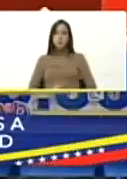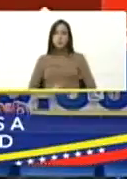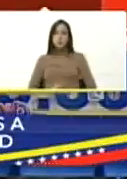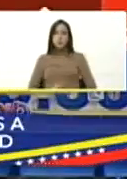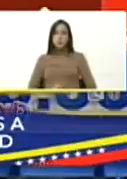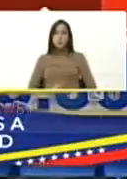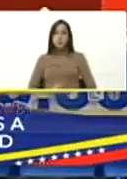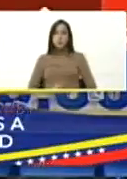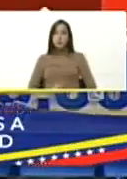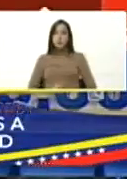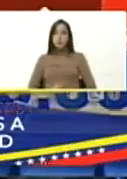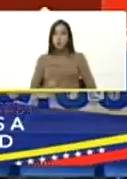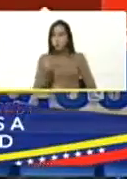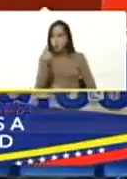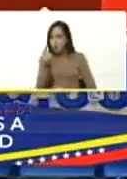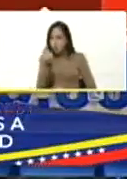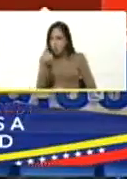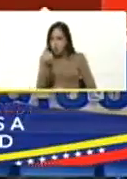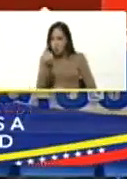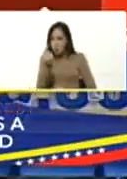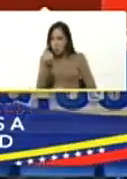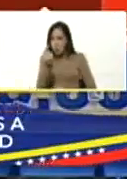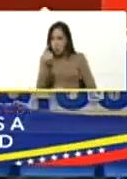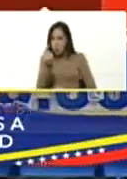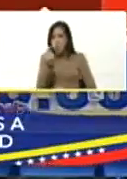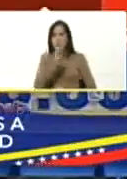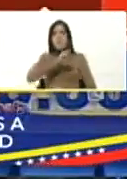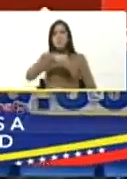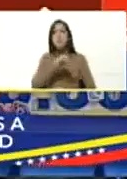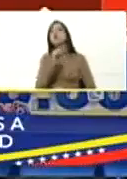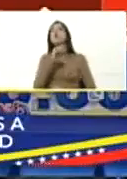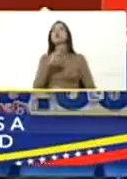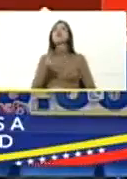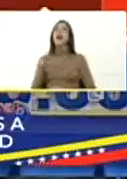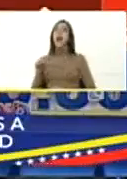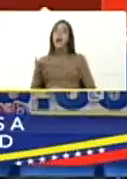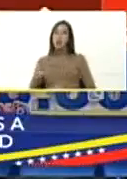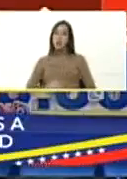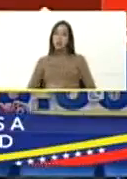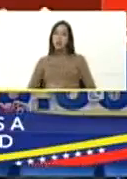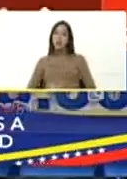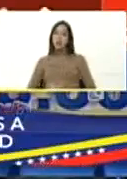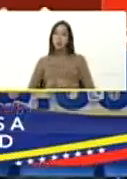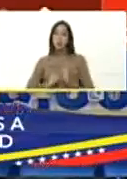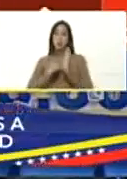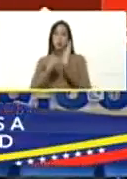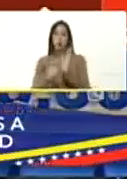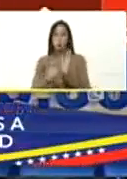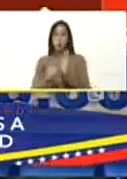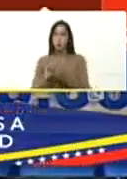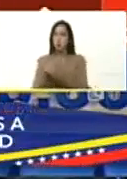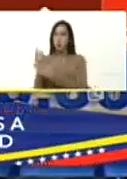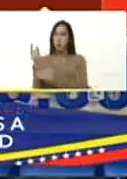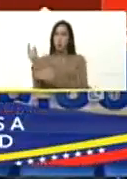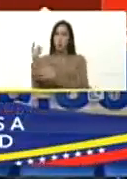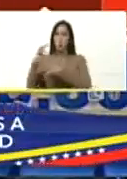un grano de maíz, un grano de mostaza, se convierte en un árbol